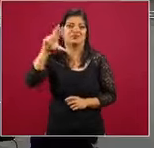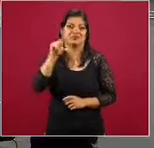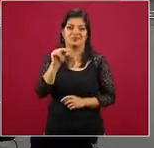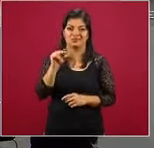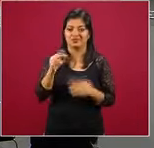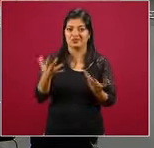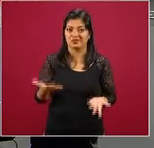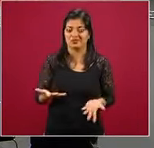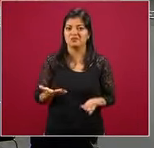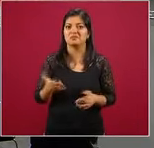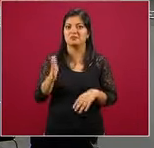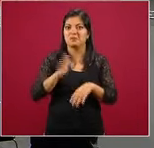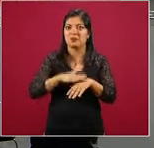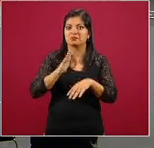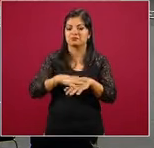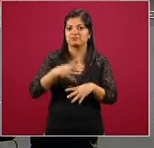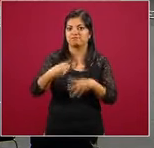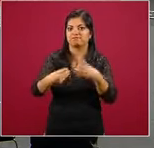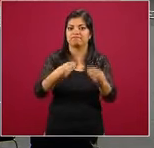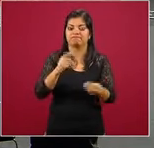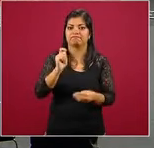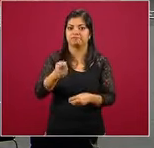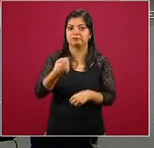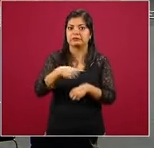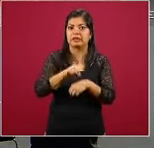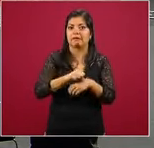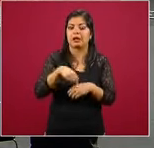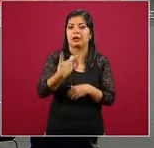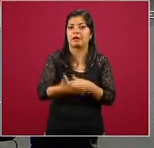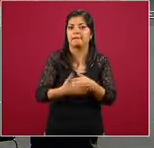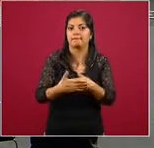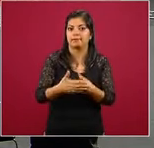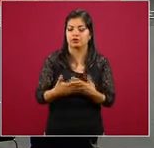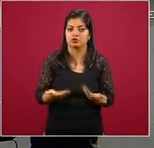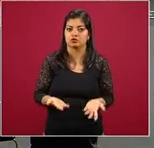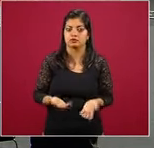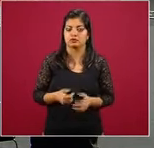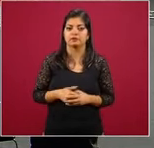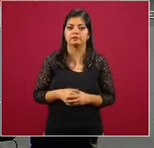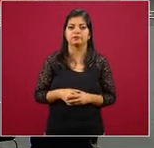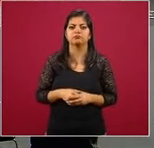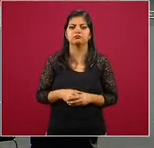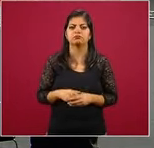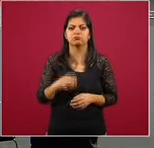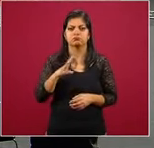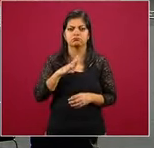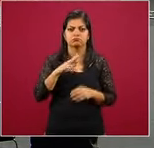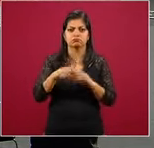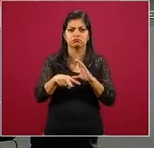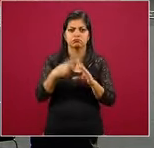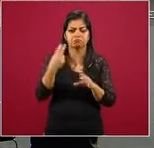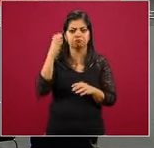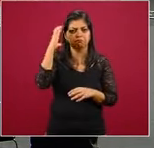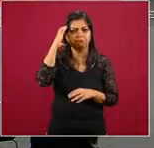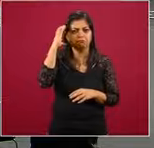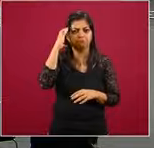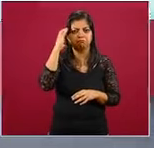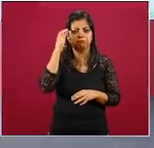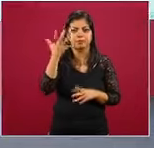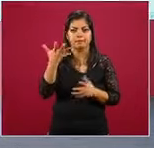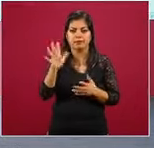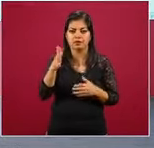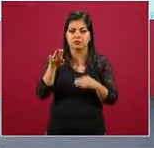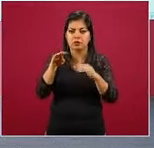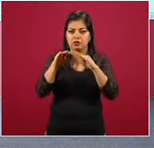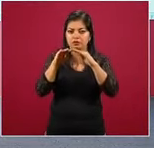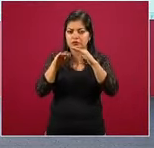nueva oleada de casos en semanas más recientes. La ocupación y disponibilidad de camas está en niveles